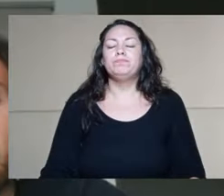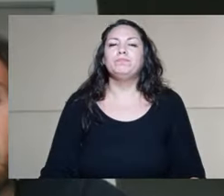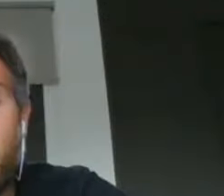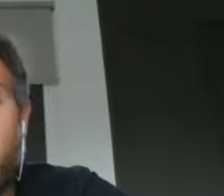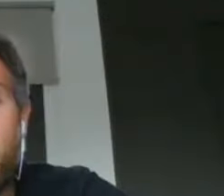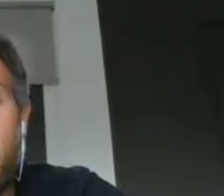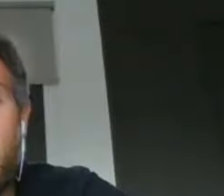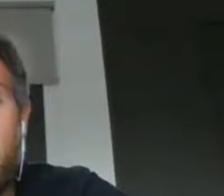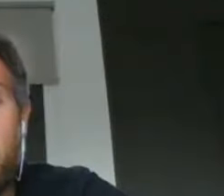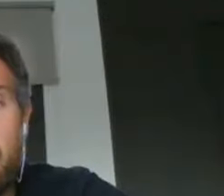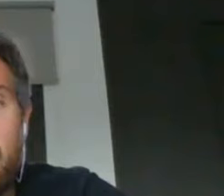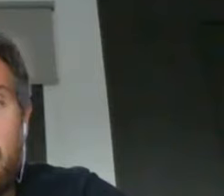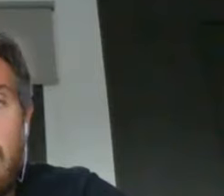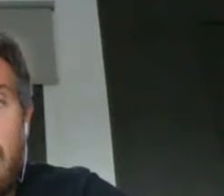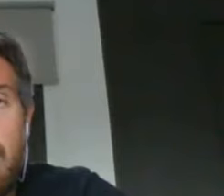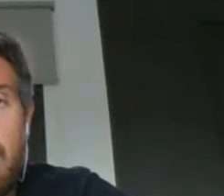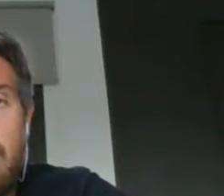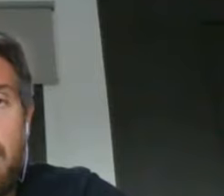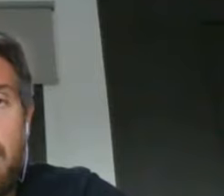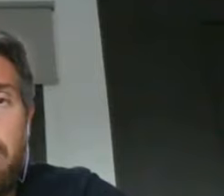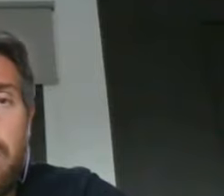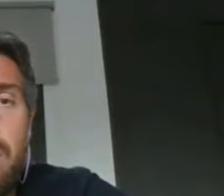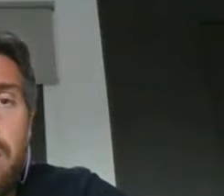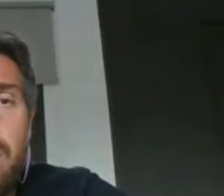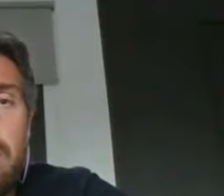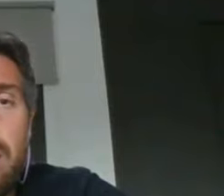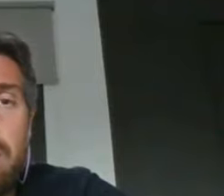Ya nos encontraremos la semana que viene directamente.